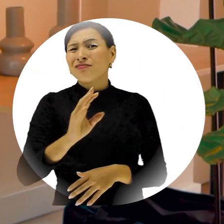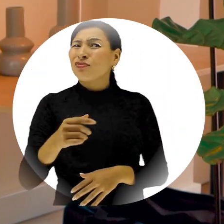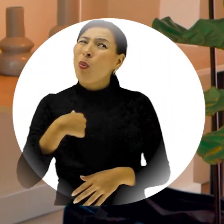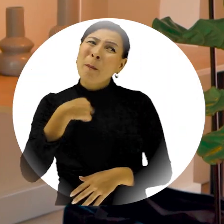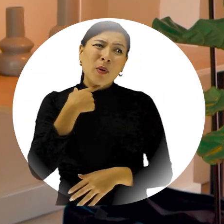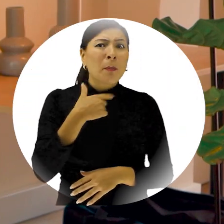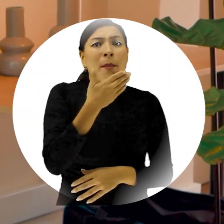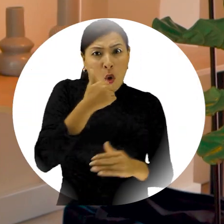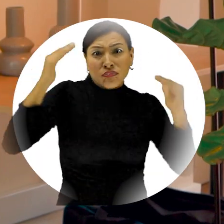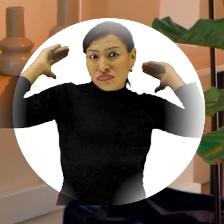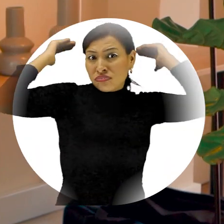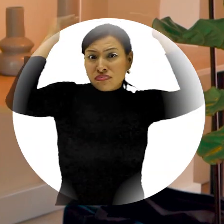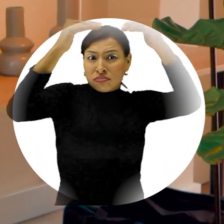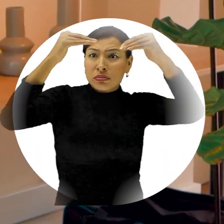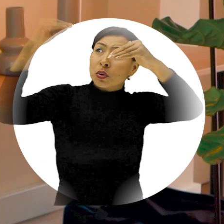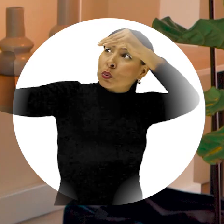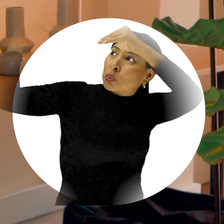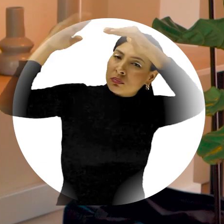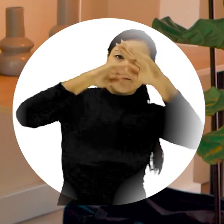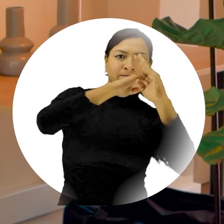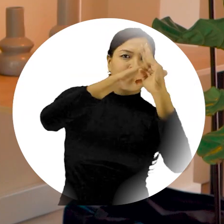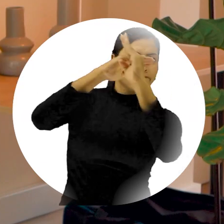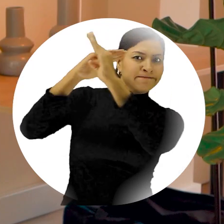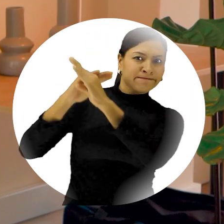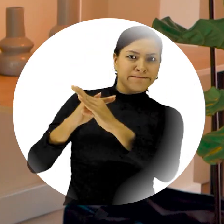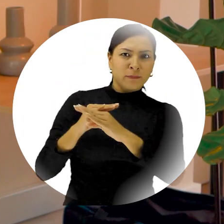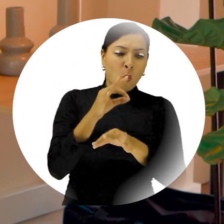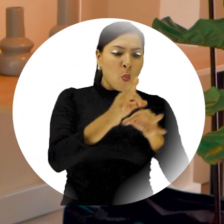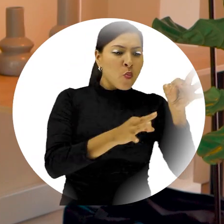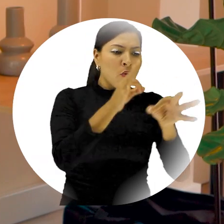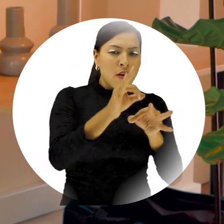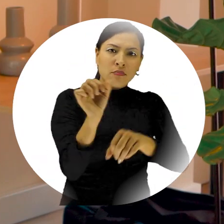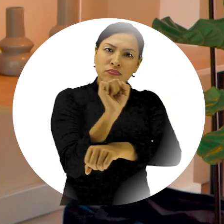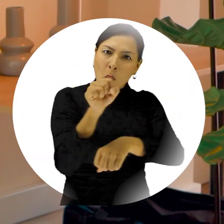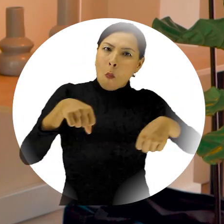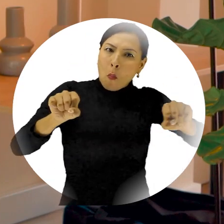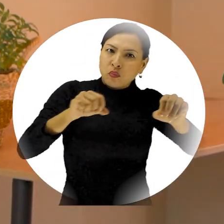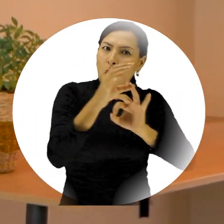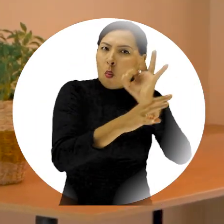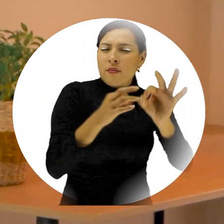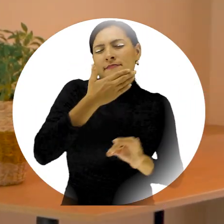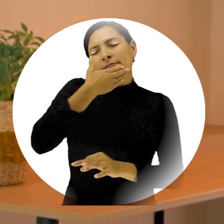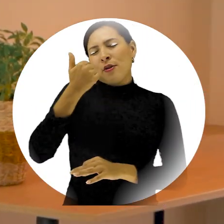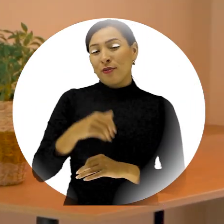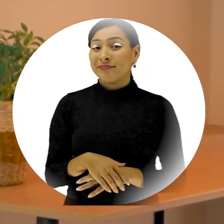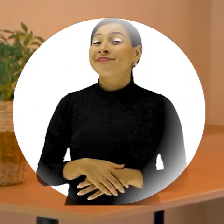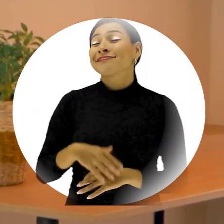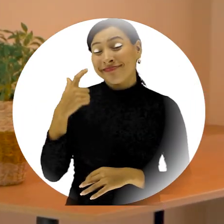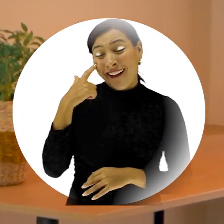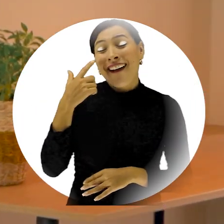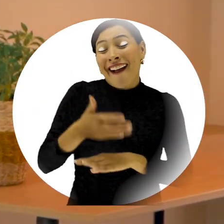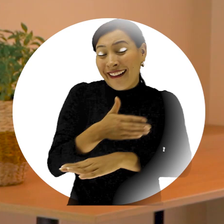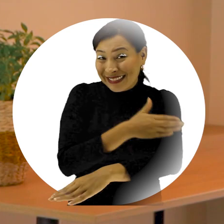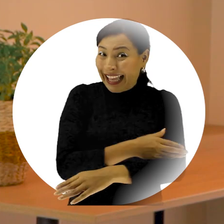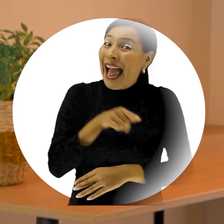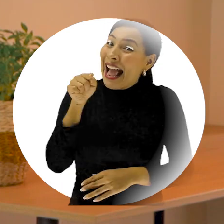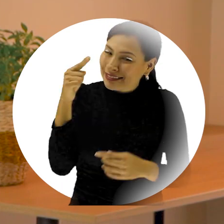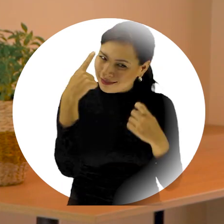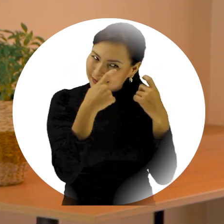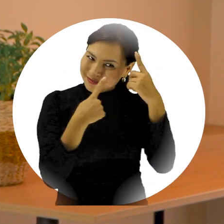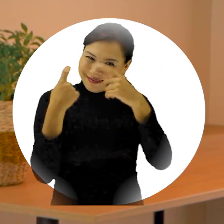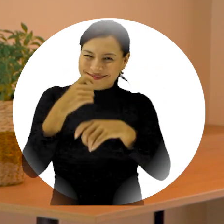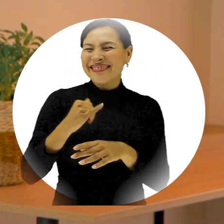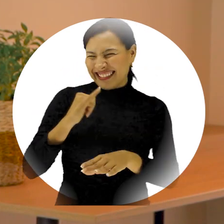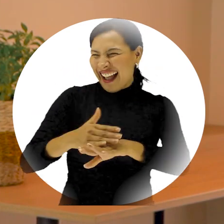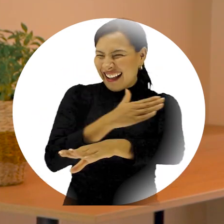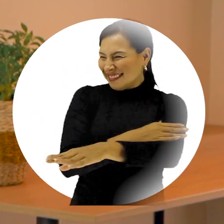también por el cual no arriendan, para que no se les deteriore ese activo. Entonces también muy importante tenerlo en cuenta. Algo nos pasó cuando empezamos a hacer estas visitas